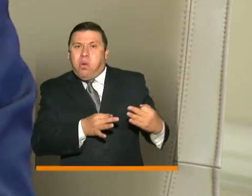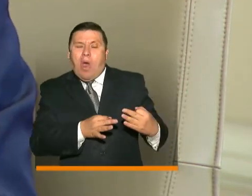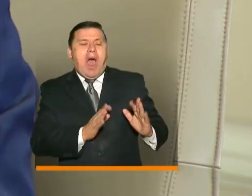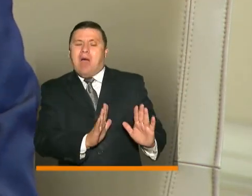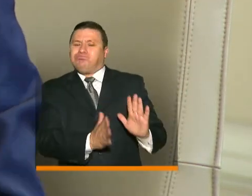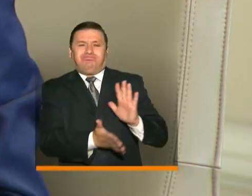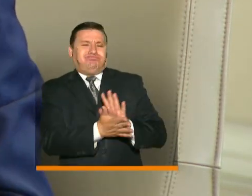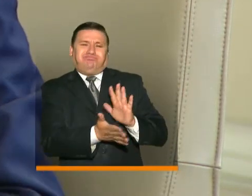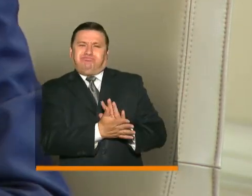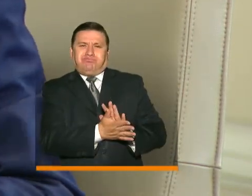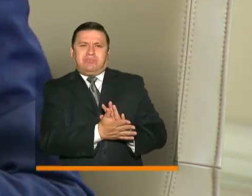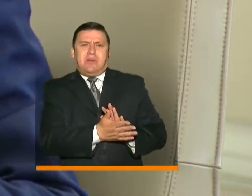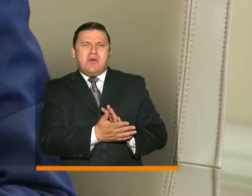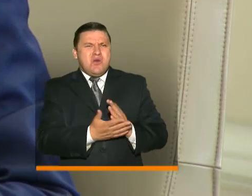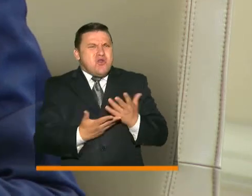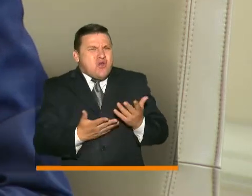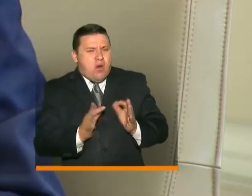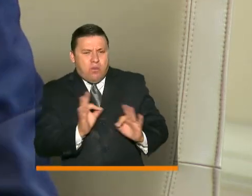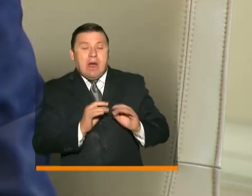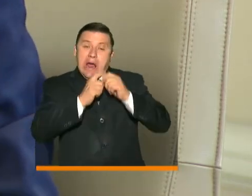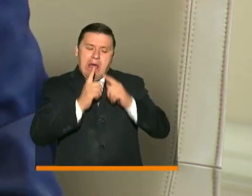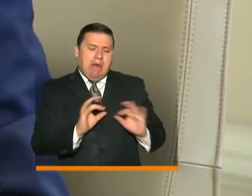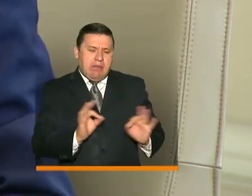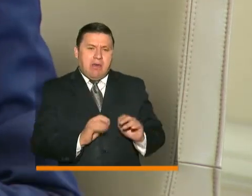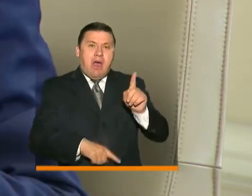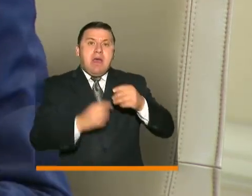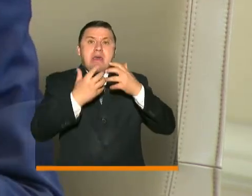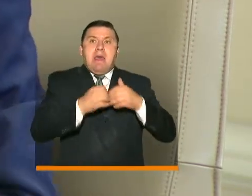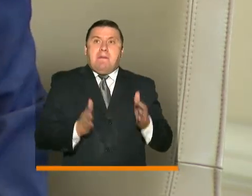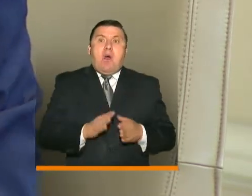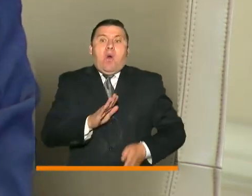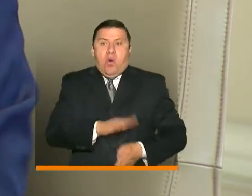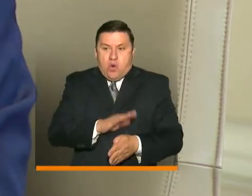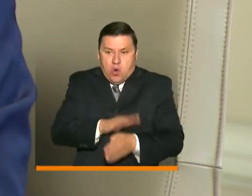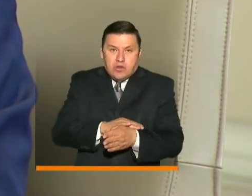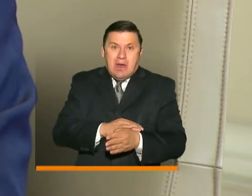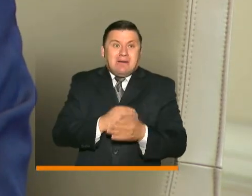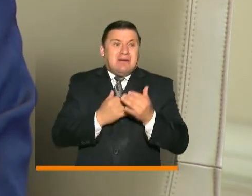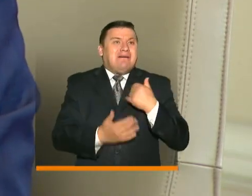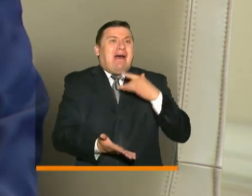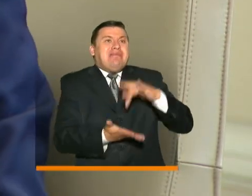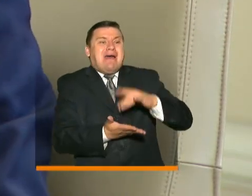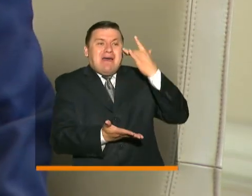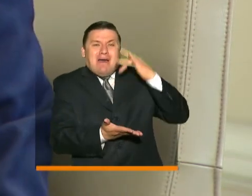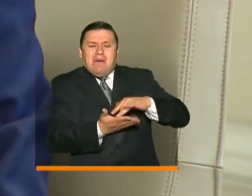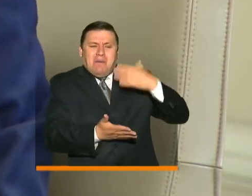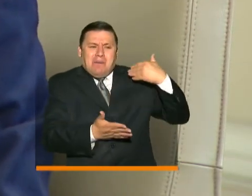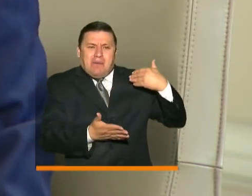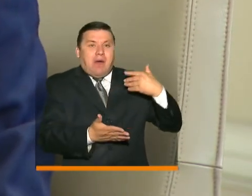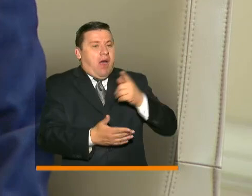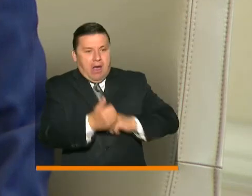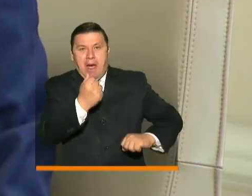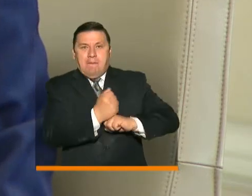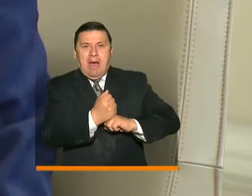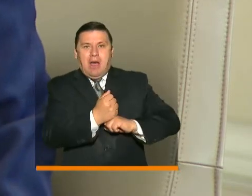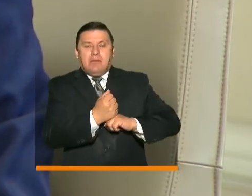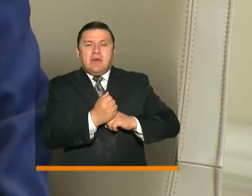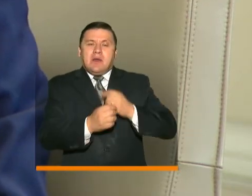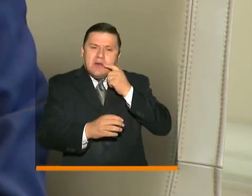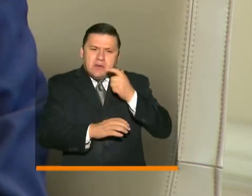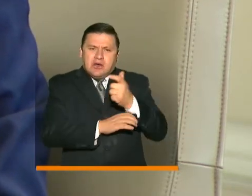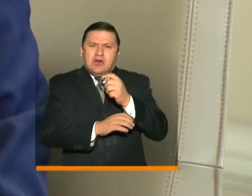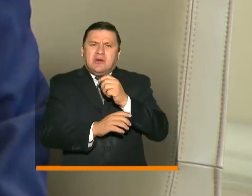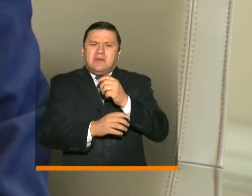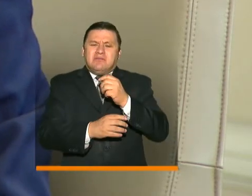El principio es cómo lograr que estas microempresas sigan después de un proceso de reestructuración y con el apoyo de la